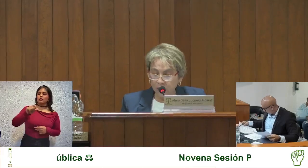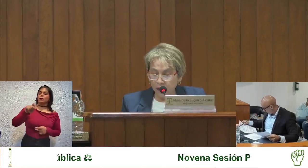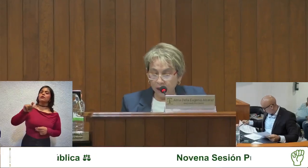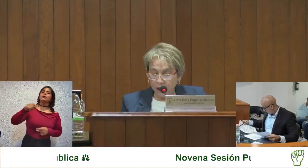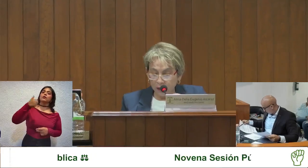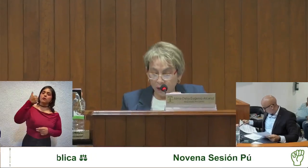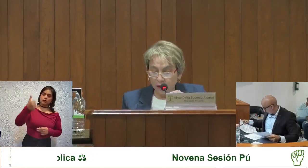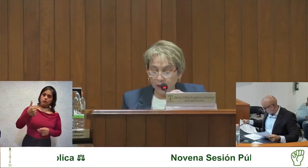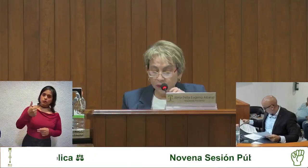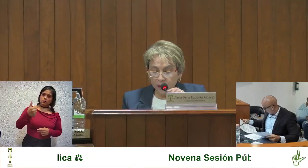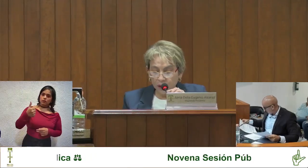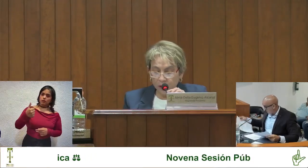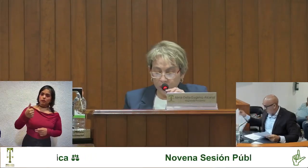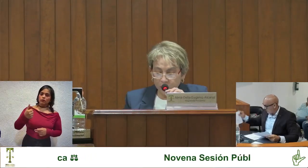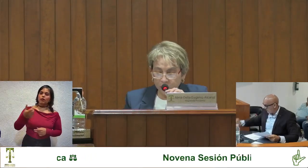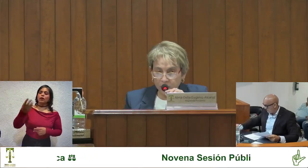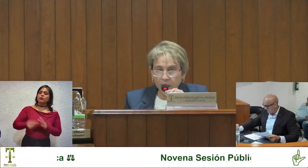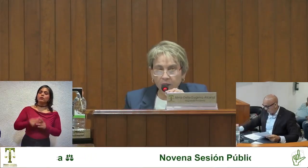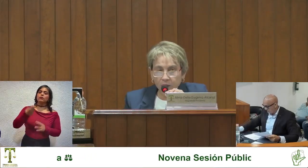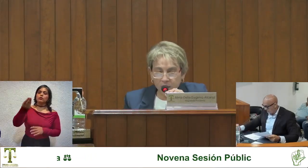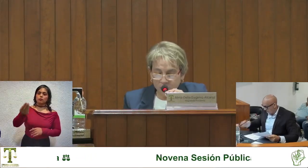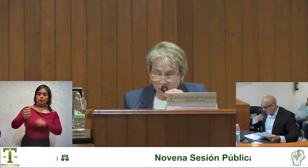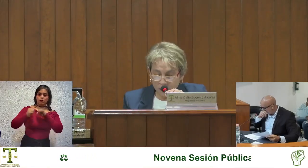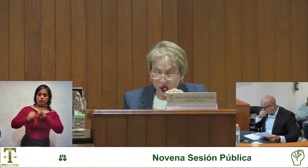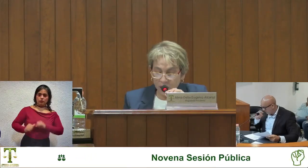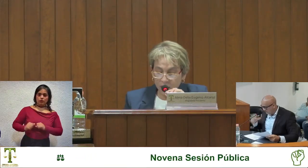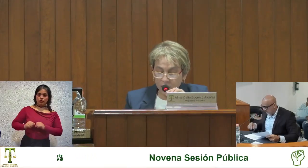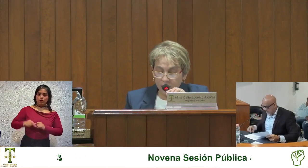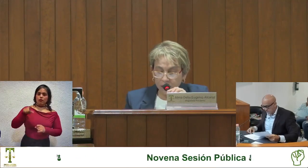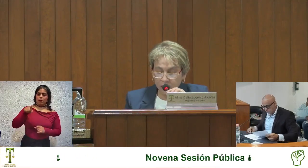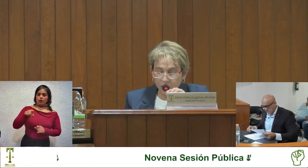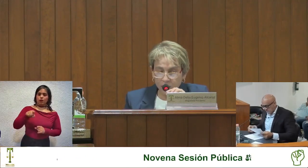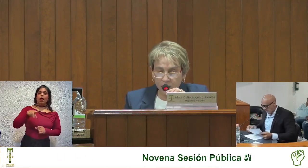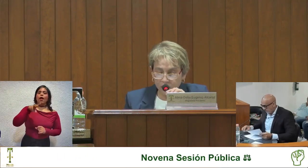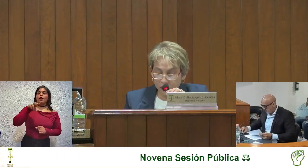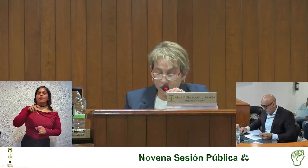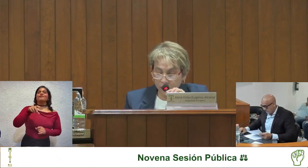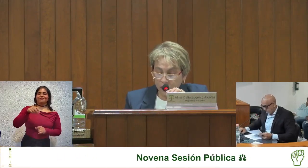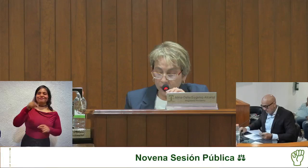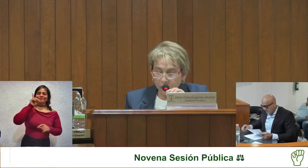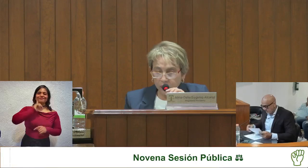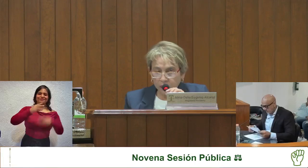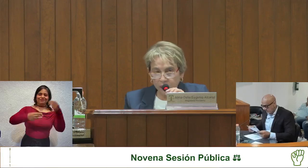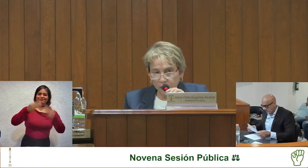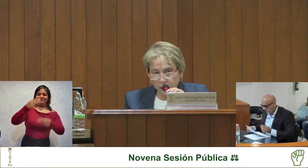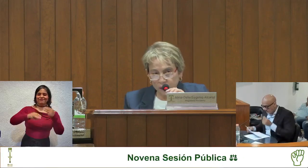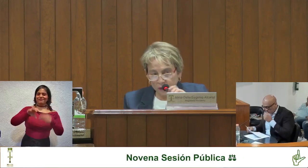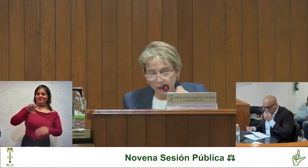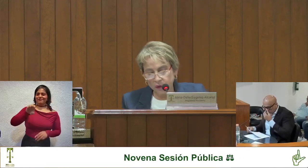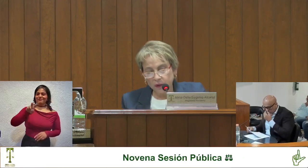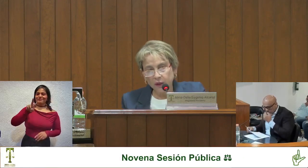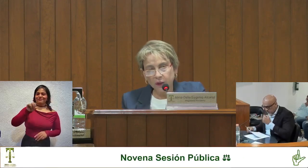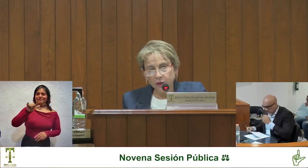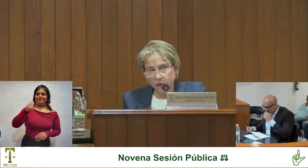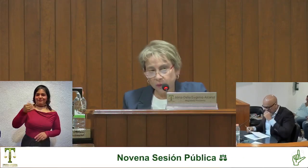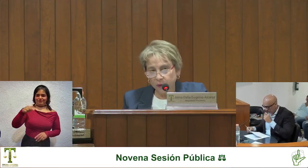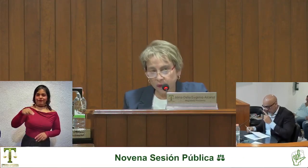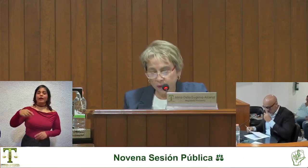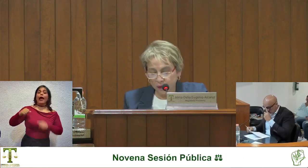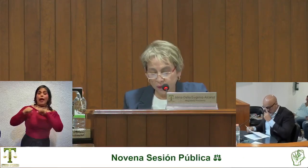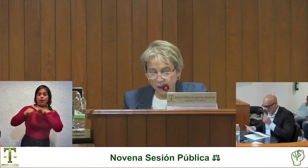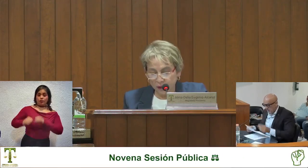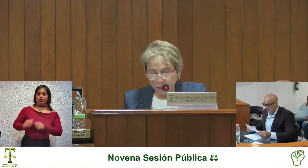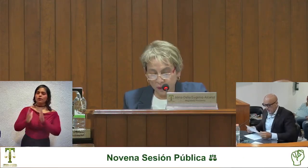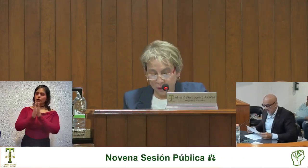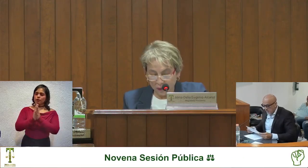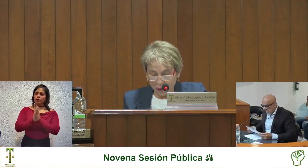04/2026, el cual fue turnado a la ponencia a cargo de la magistrada Evelyn Rodríguez Chinol. Por lo tanto, le solicito, secretario, nos apoye con